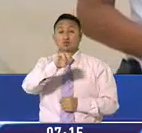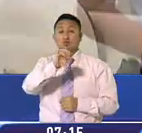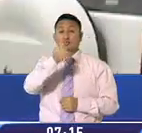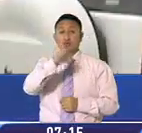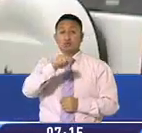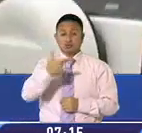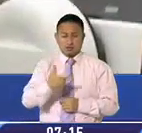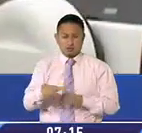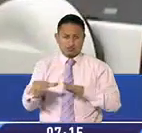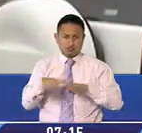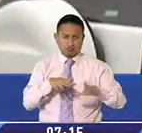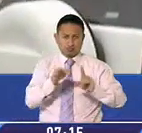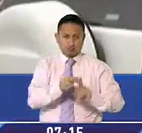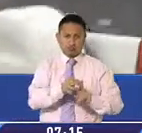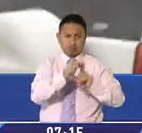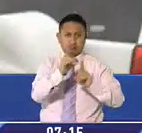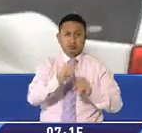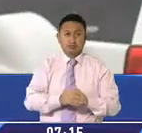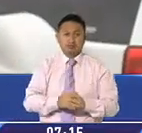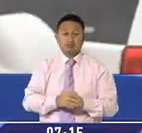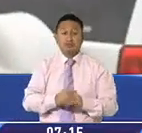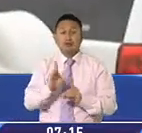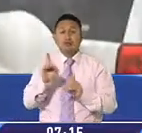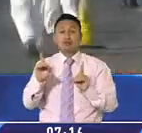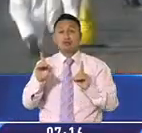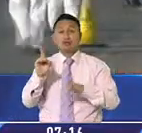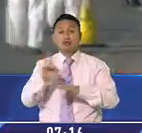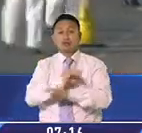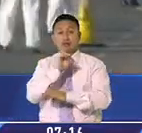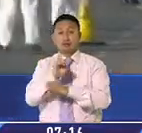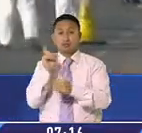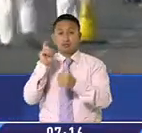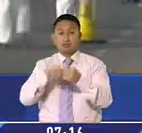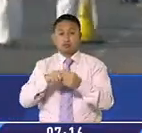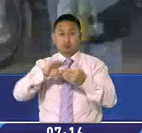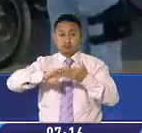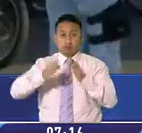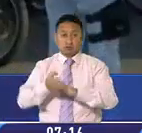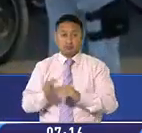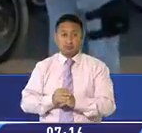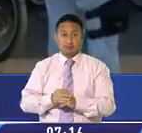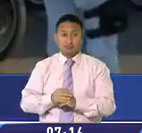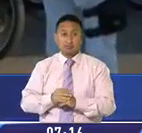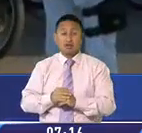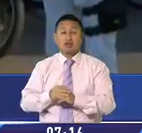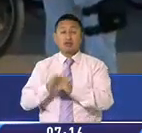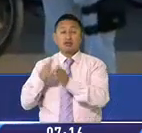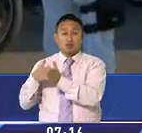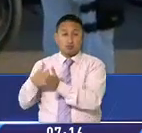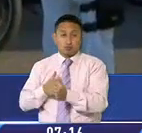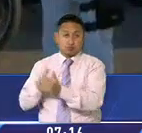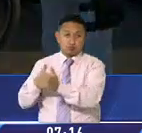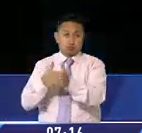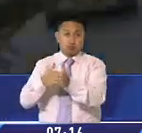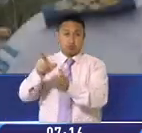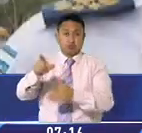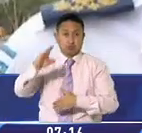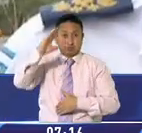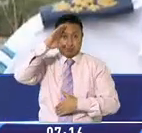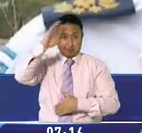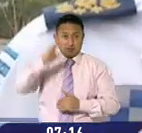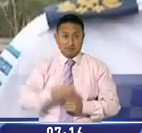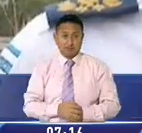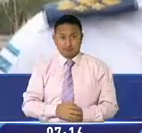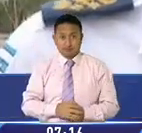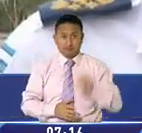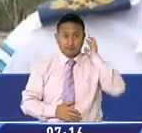la Dirección de Vinculación Ciudadana, Metrovía y agentes metropolitanos. Nosotros sí tenemos ya de cuáles